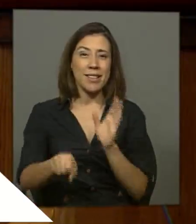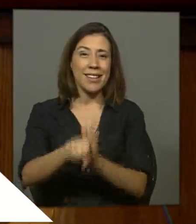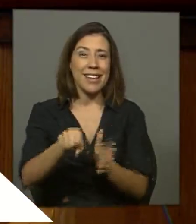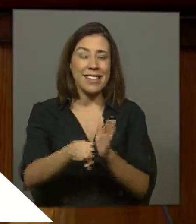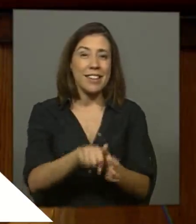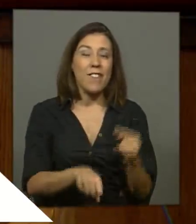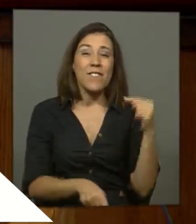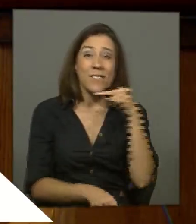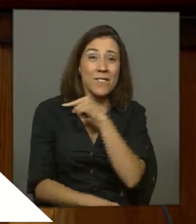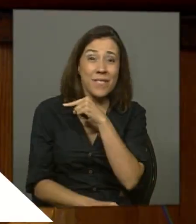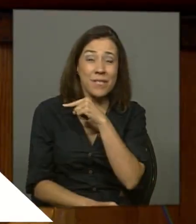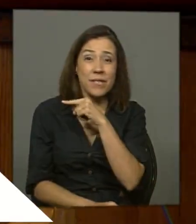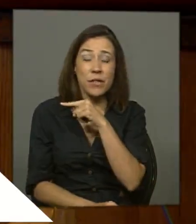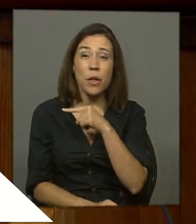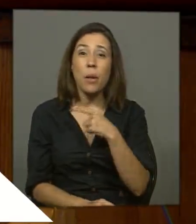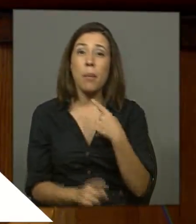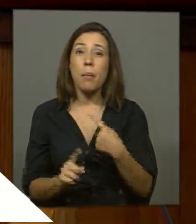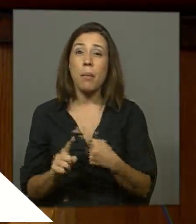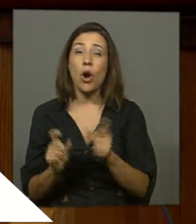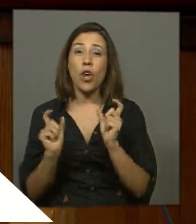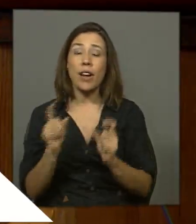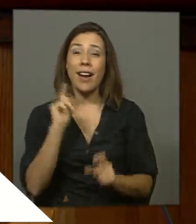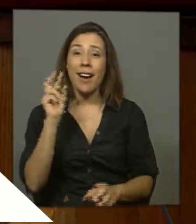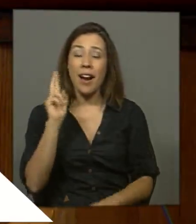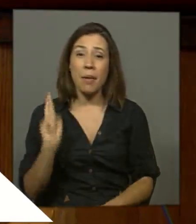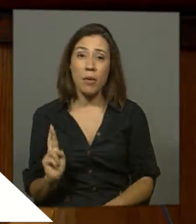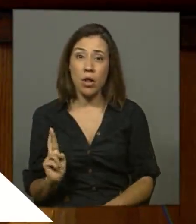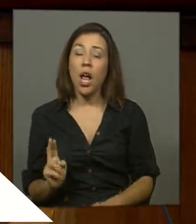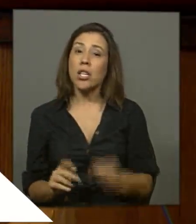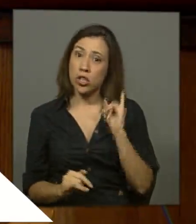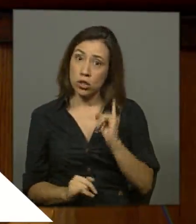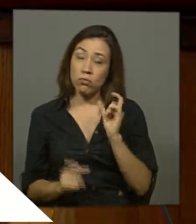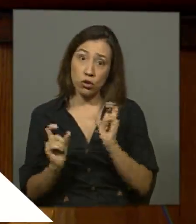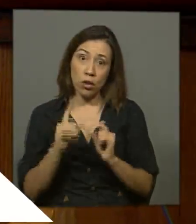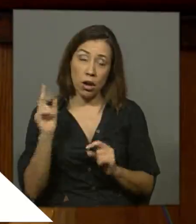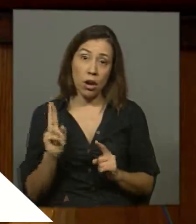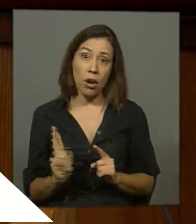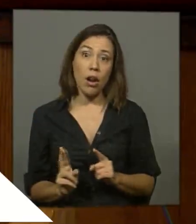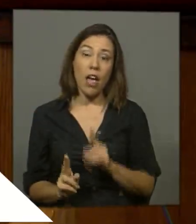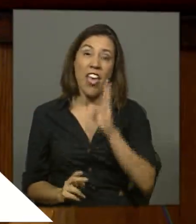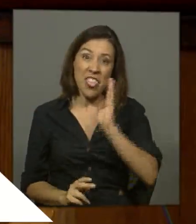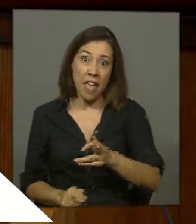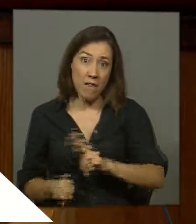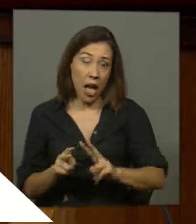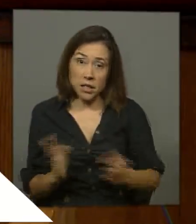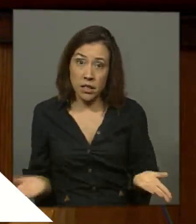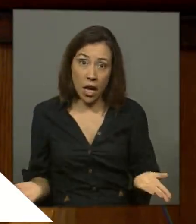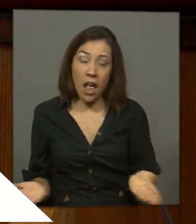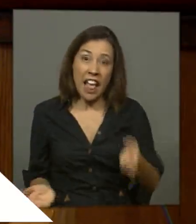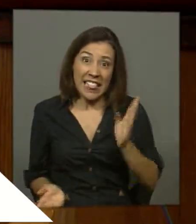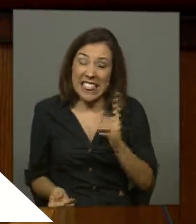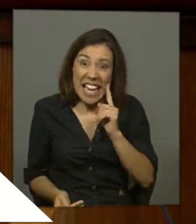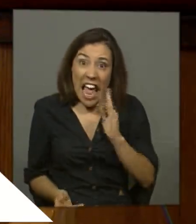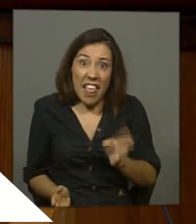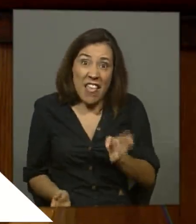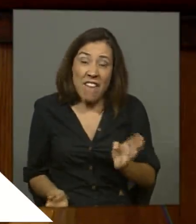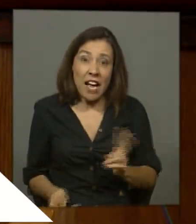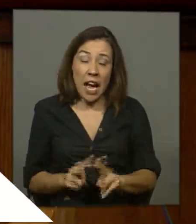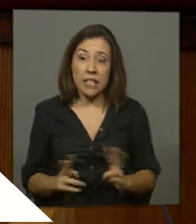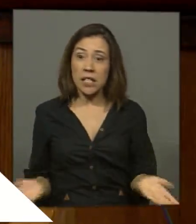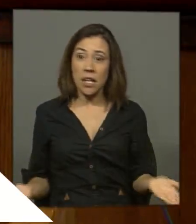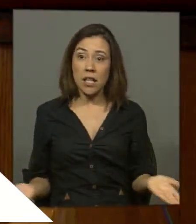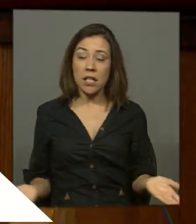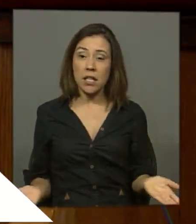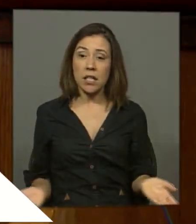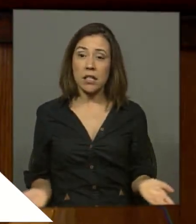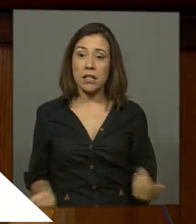que no lo merecían por parte de la contraloría desde luego la contraloría no Solo lo debe hacer sino que lo tiene que hacer lo tiene